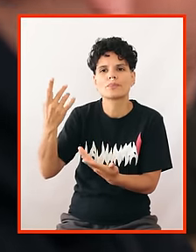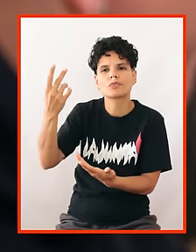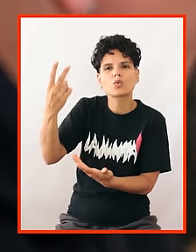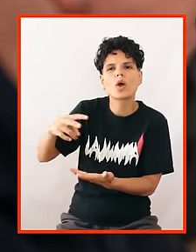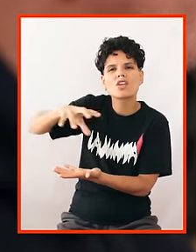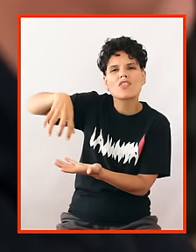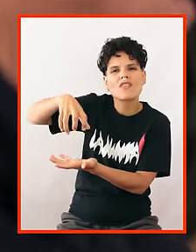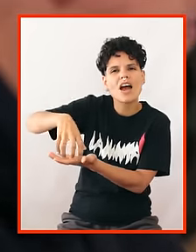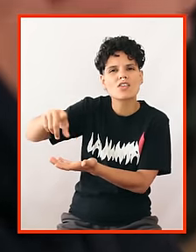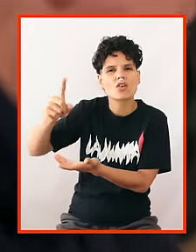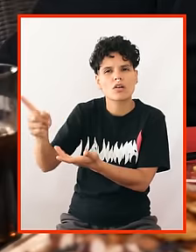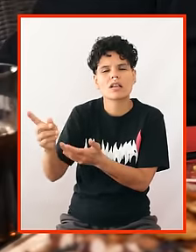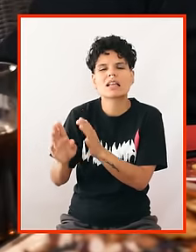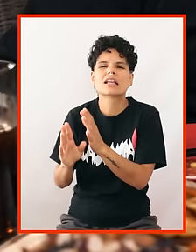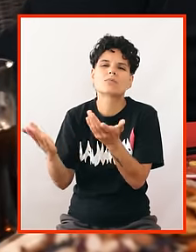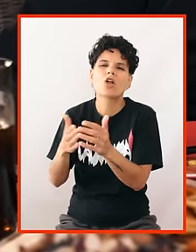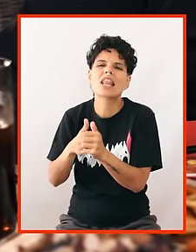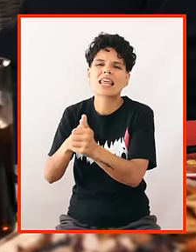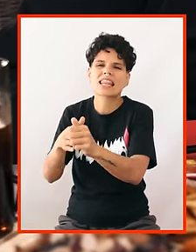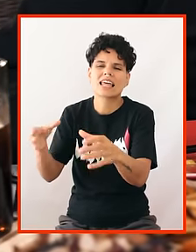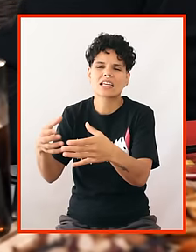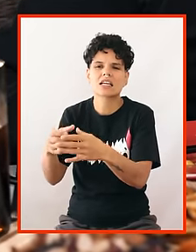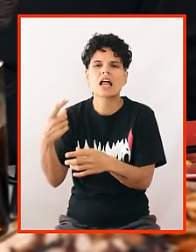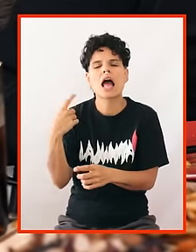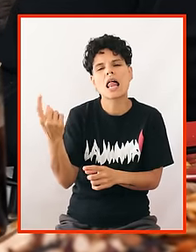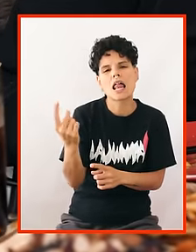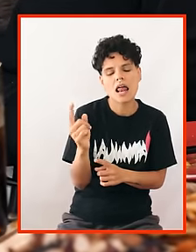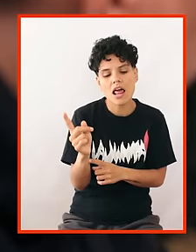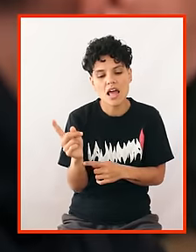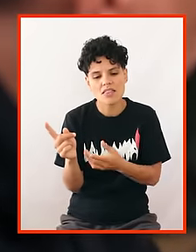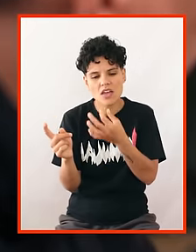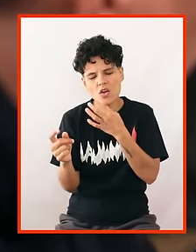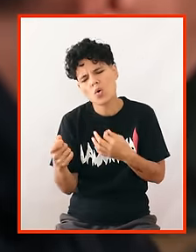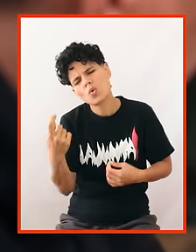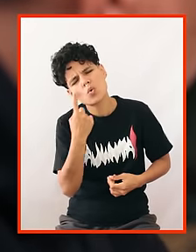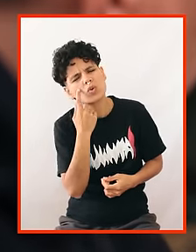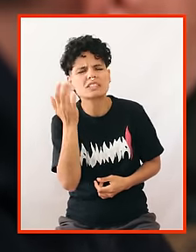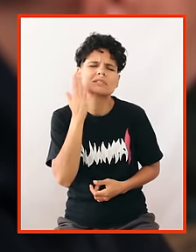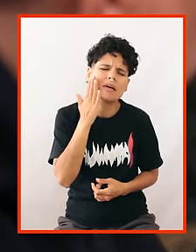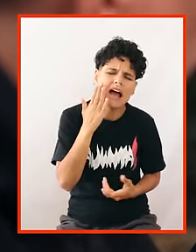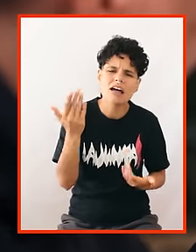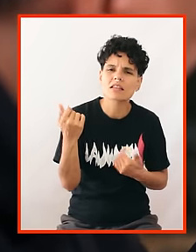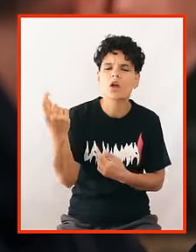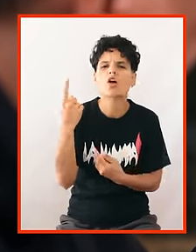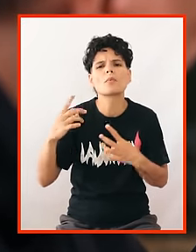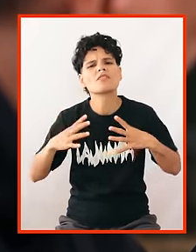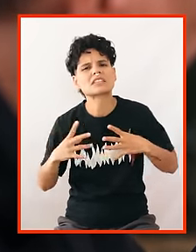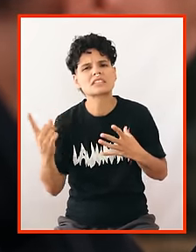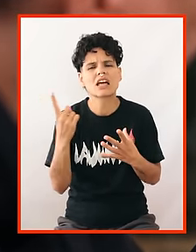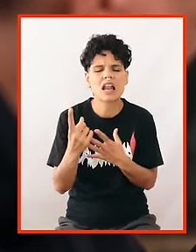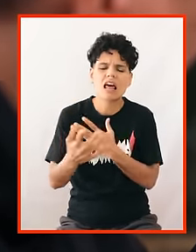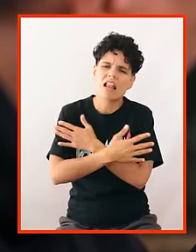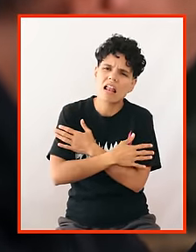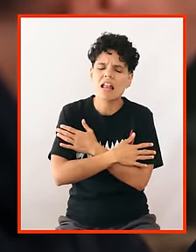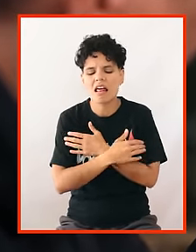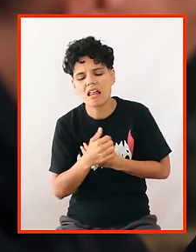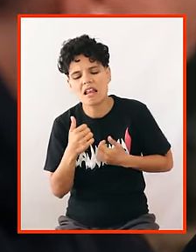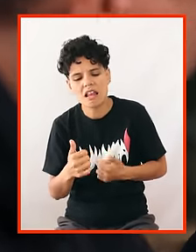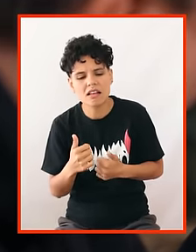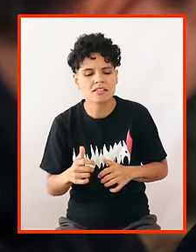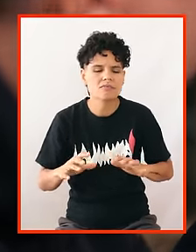El mero mero. El mero mero. El capo. Claro. Hasta que nos dijo algo así como, puta, que son buena onda, ustedes